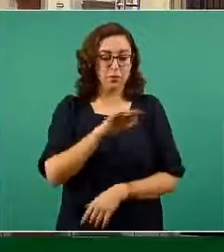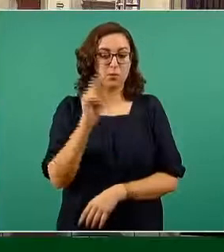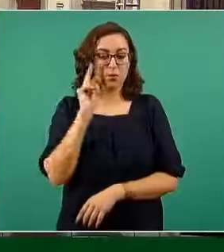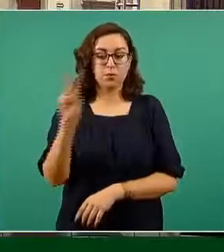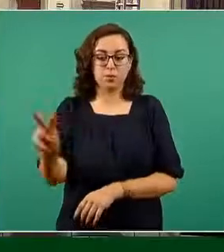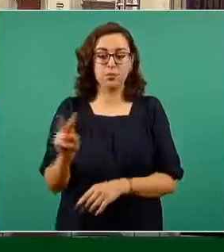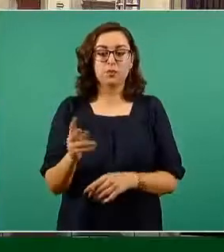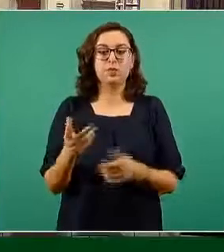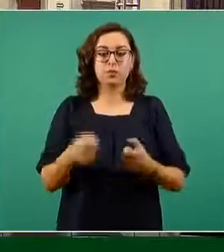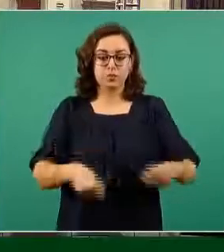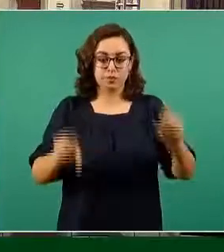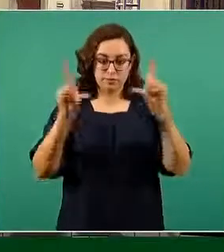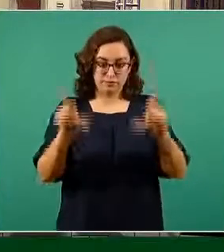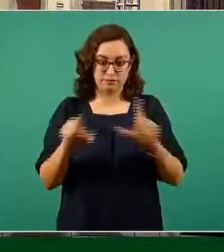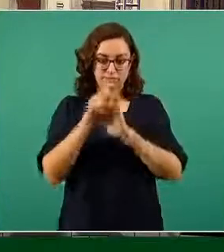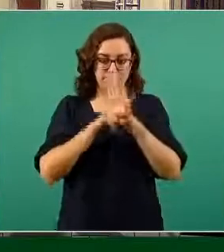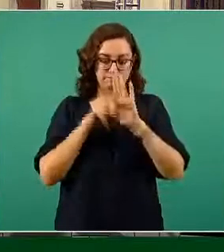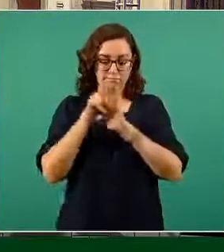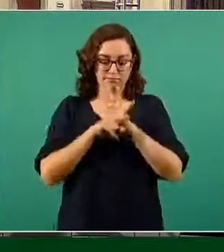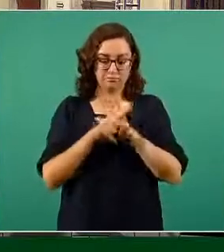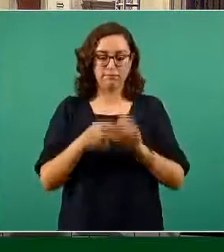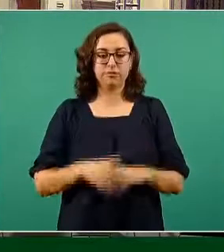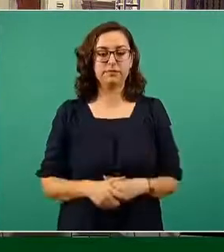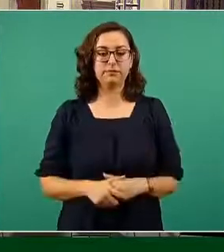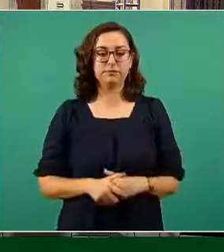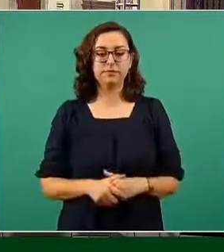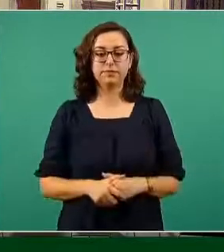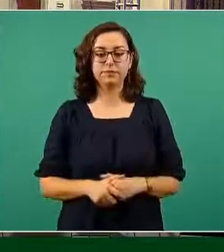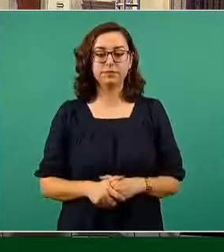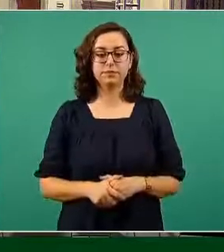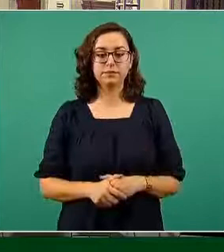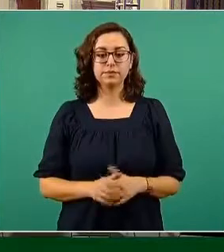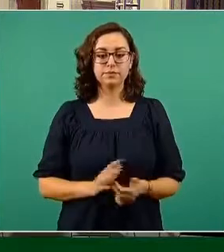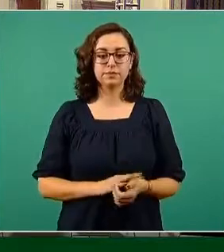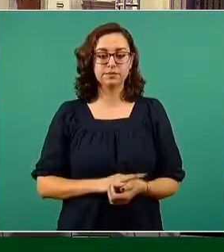empezar con el primer video.